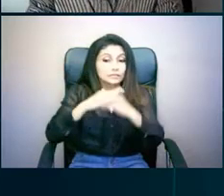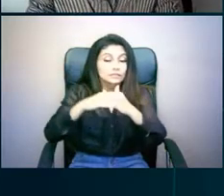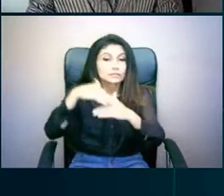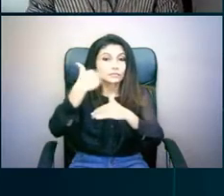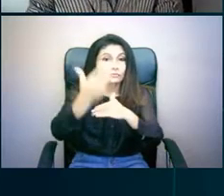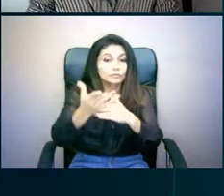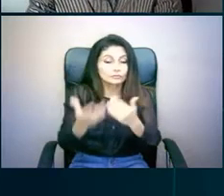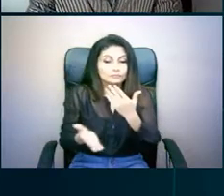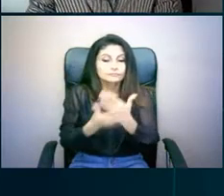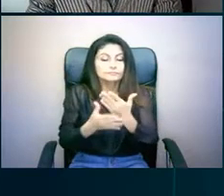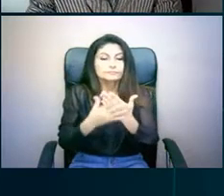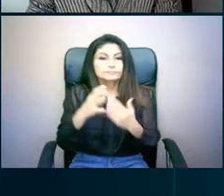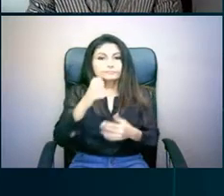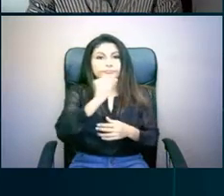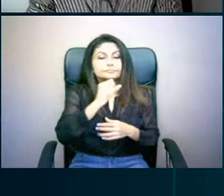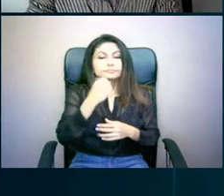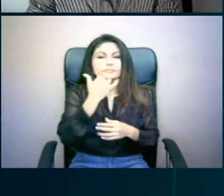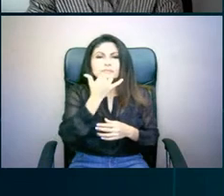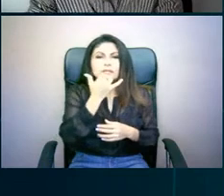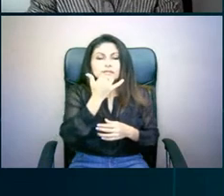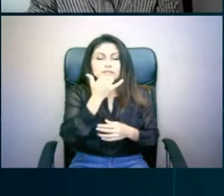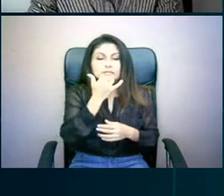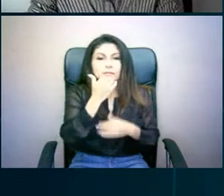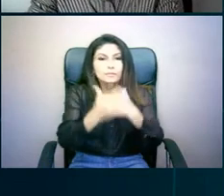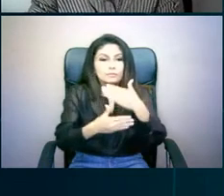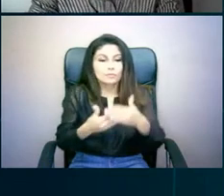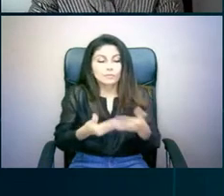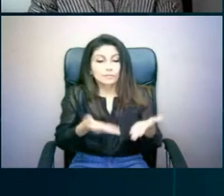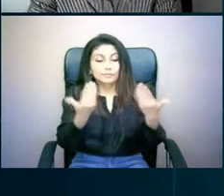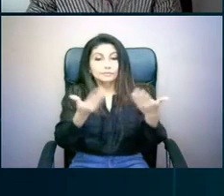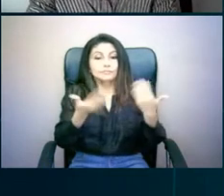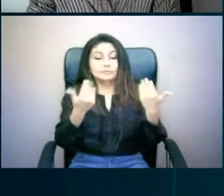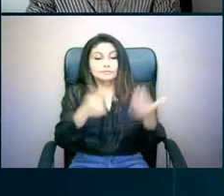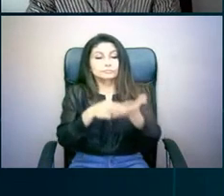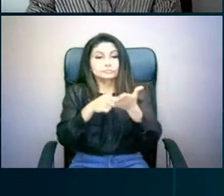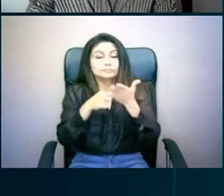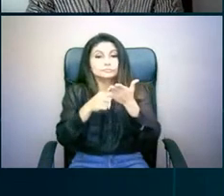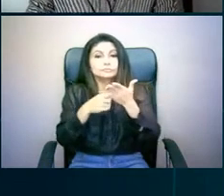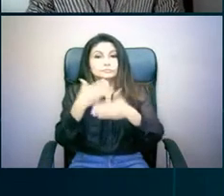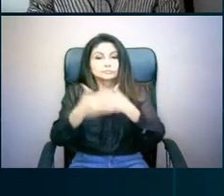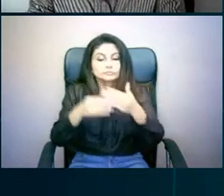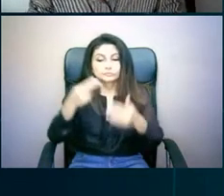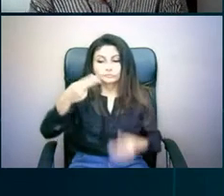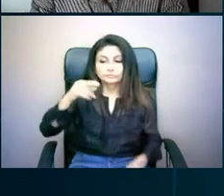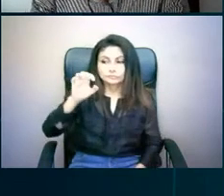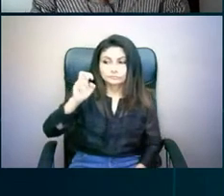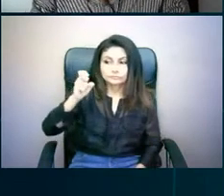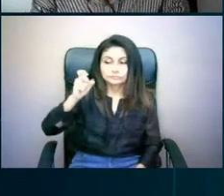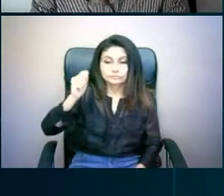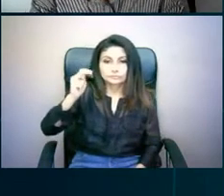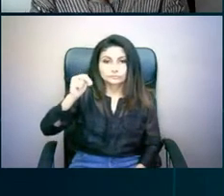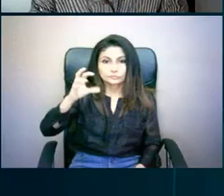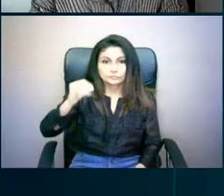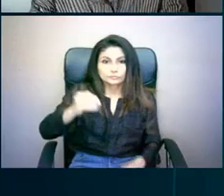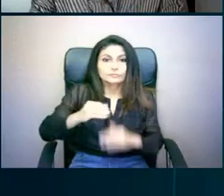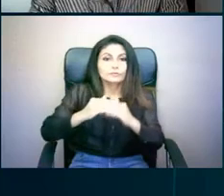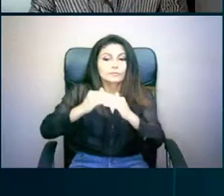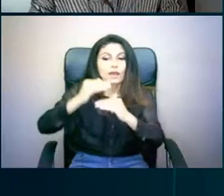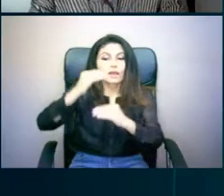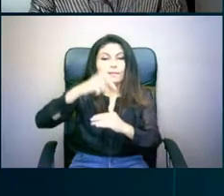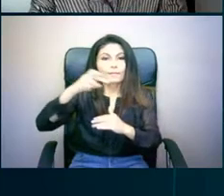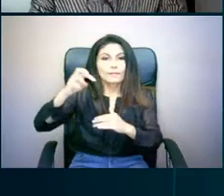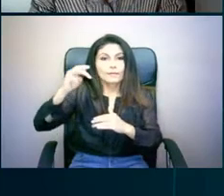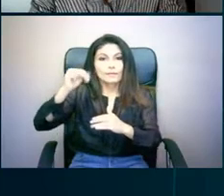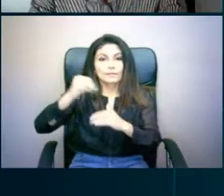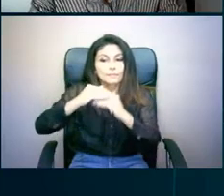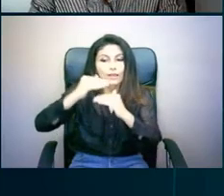que estos empiezan a aparecer a medida que aumenta el contenido de hexano. ¿Qué pasa? Entonces acá tenemos que el